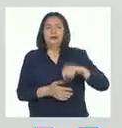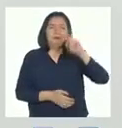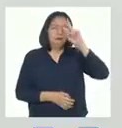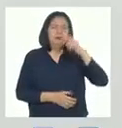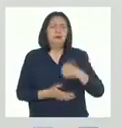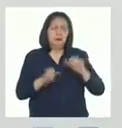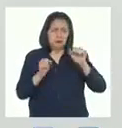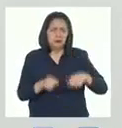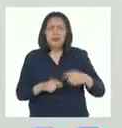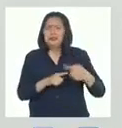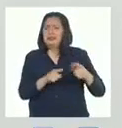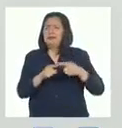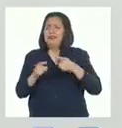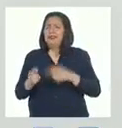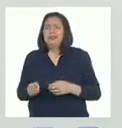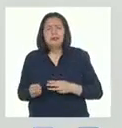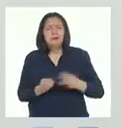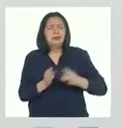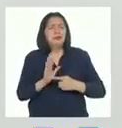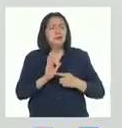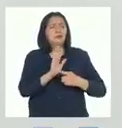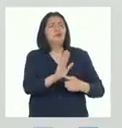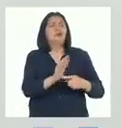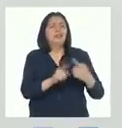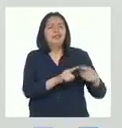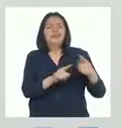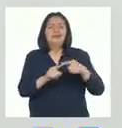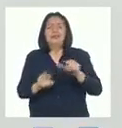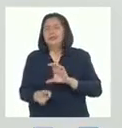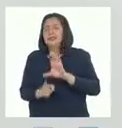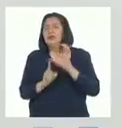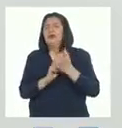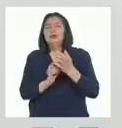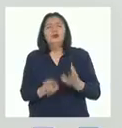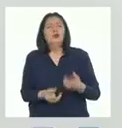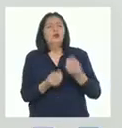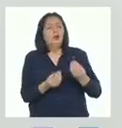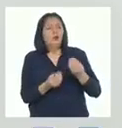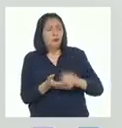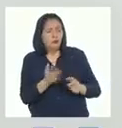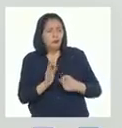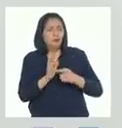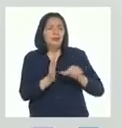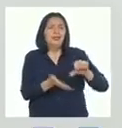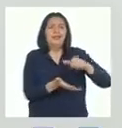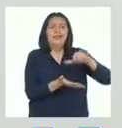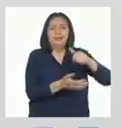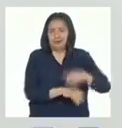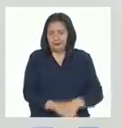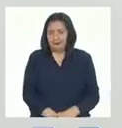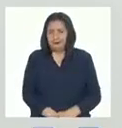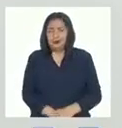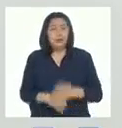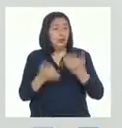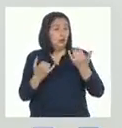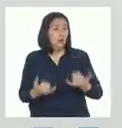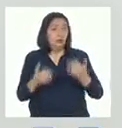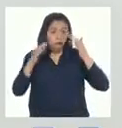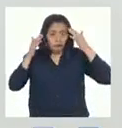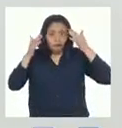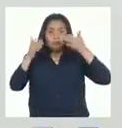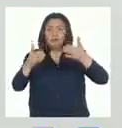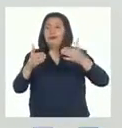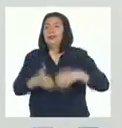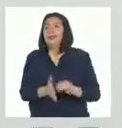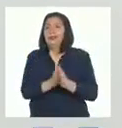Perú tiene formas variadas de expresar esta variedad de culturas a través de manifestaciones artísticas. Hoy nos